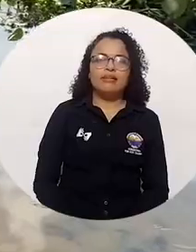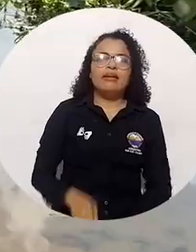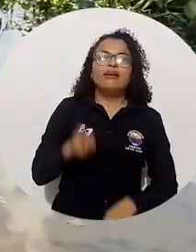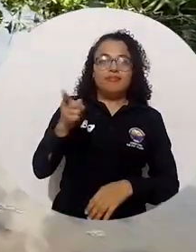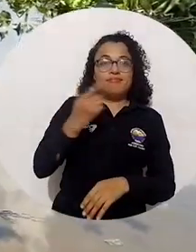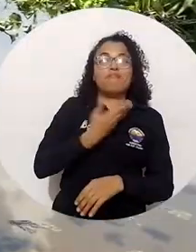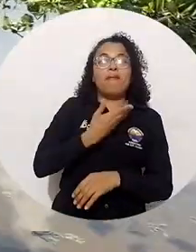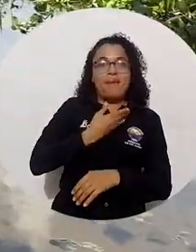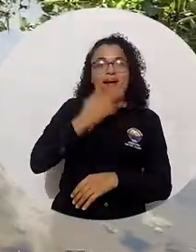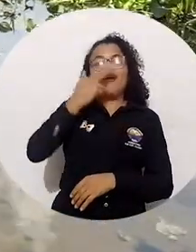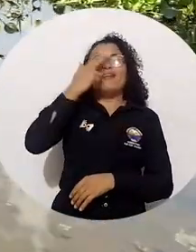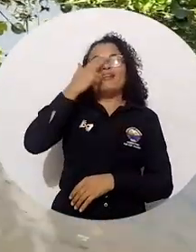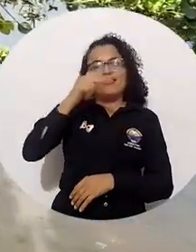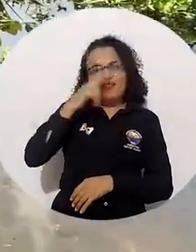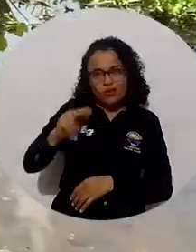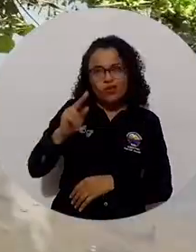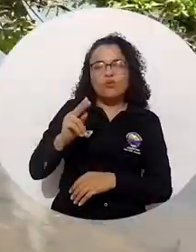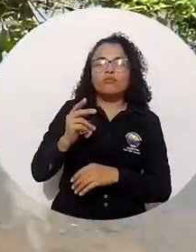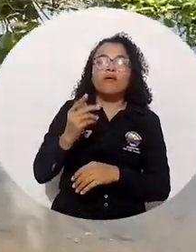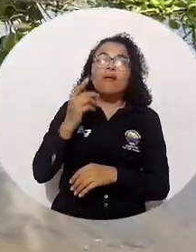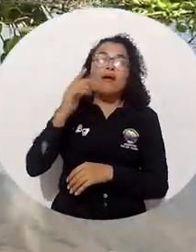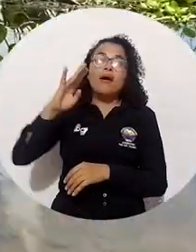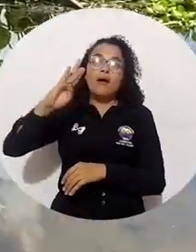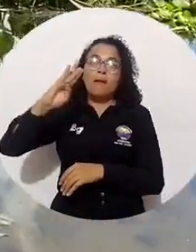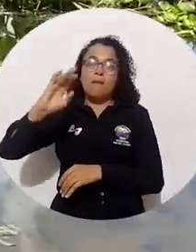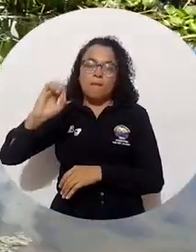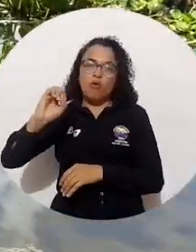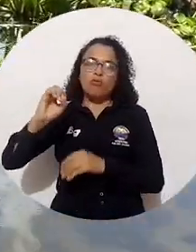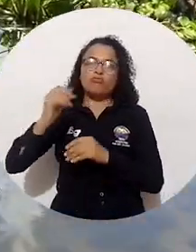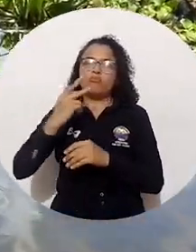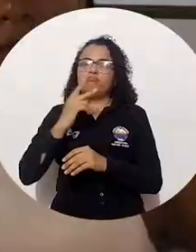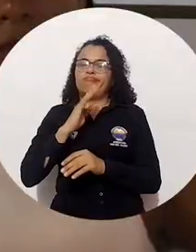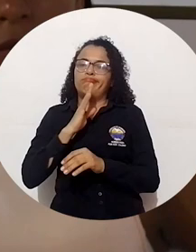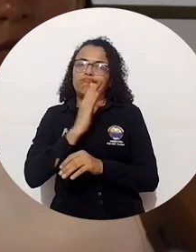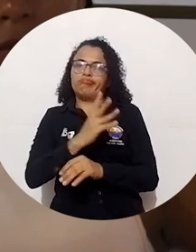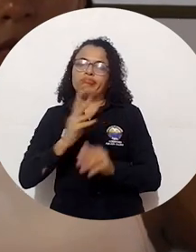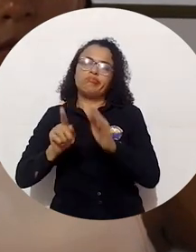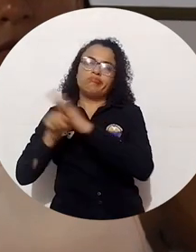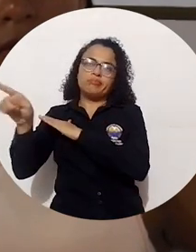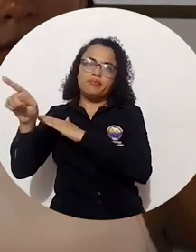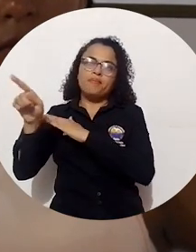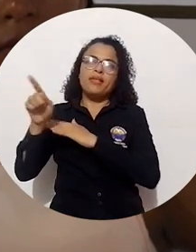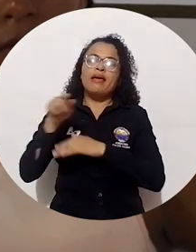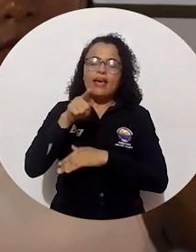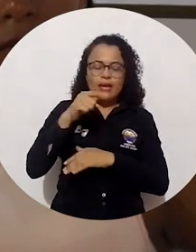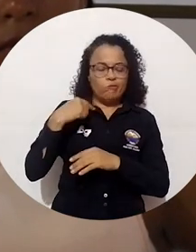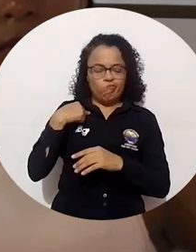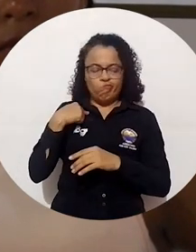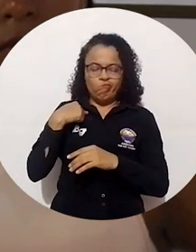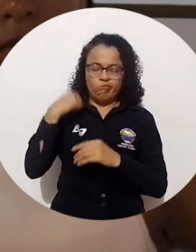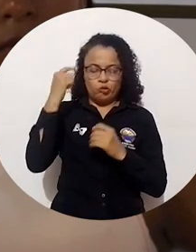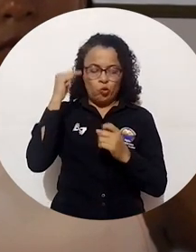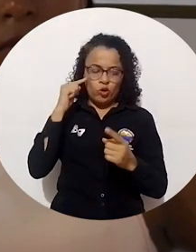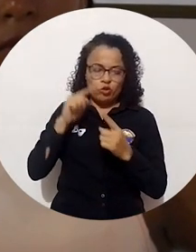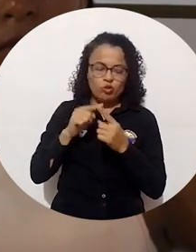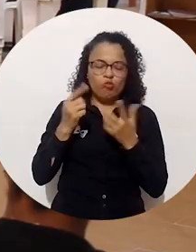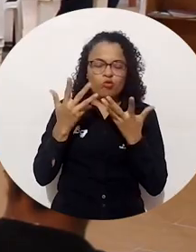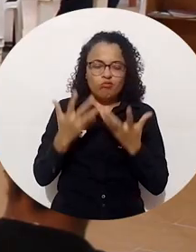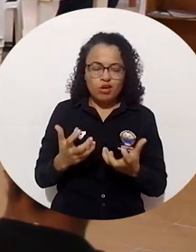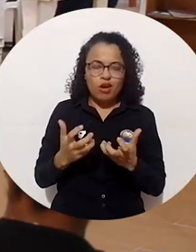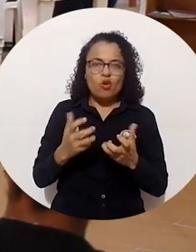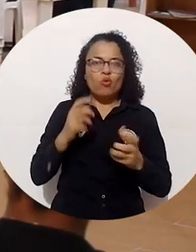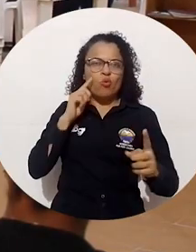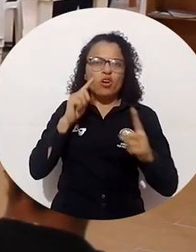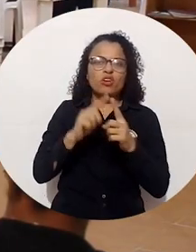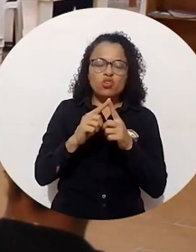Esta madre, cabeza de hogar que sufrió el abandono de su pareja, siempre supo que para lograr sus propósitos debía armarse de valor y